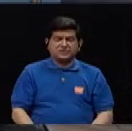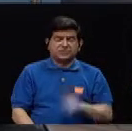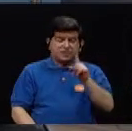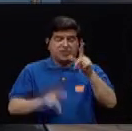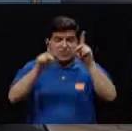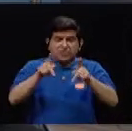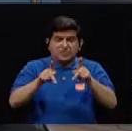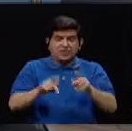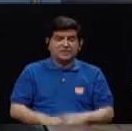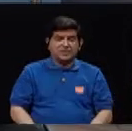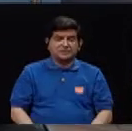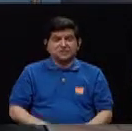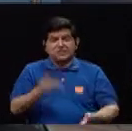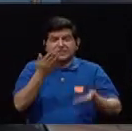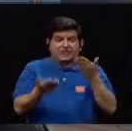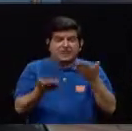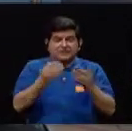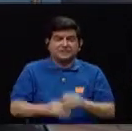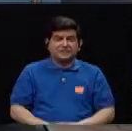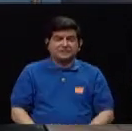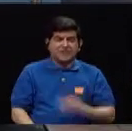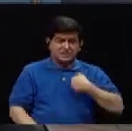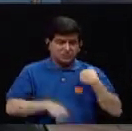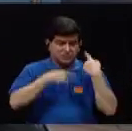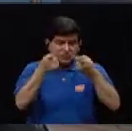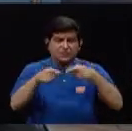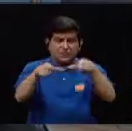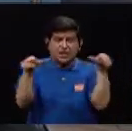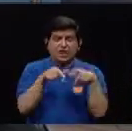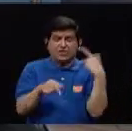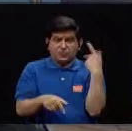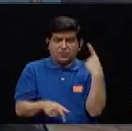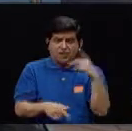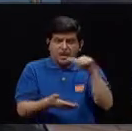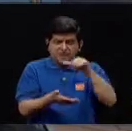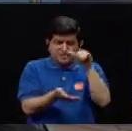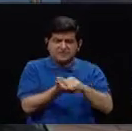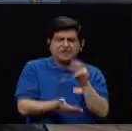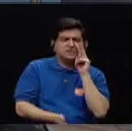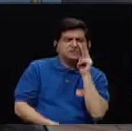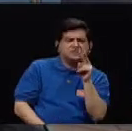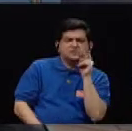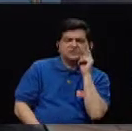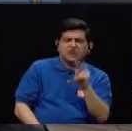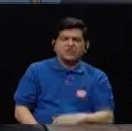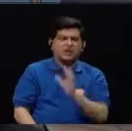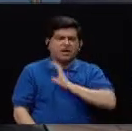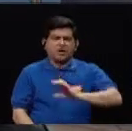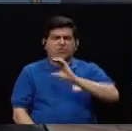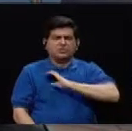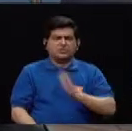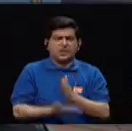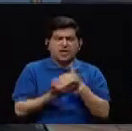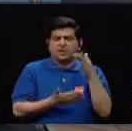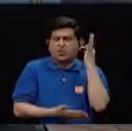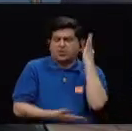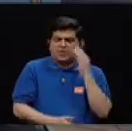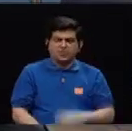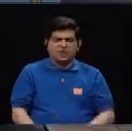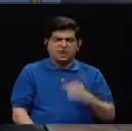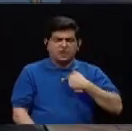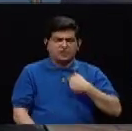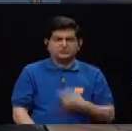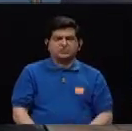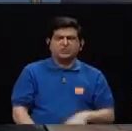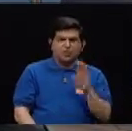calle. Yo me fui a meter a lugares un poquito peligrosos de San José para ver un poquito el comportamiento de algunas mujeres. Me